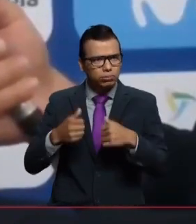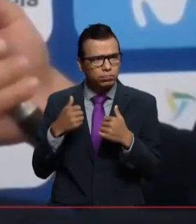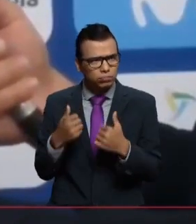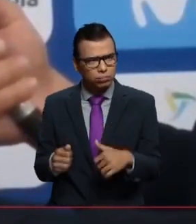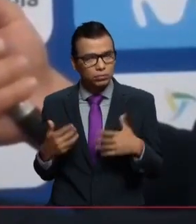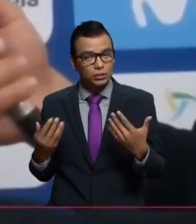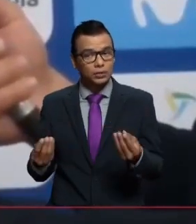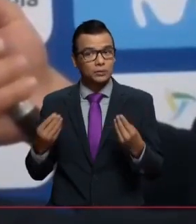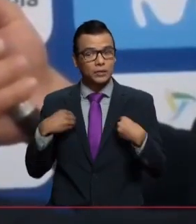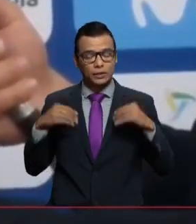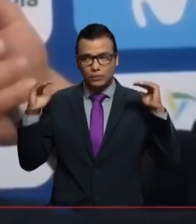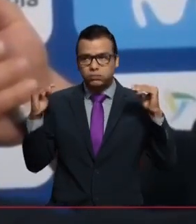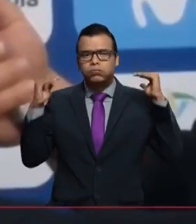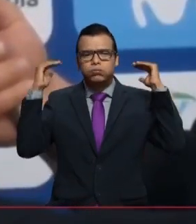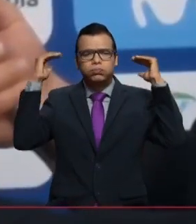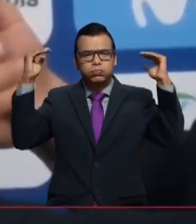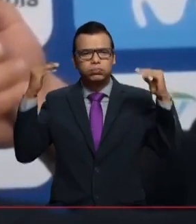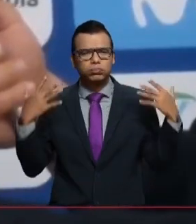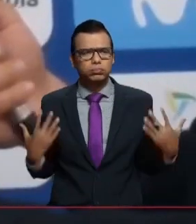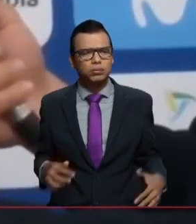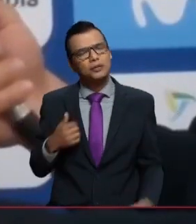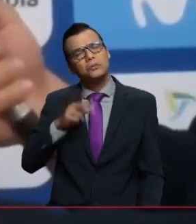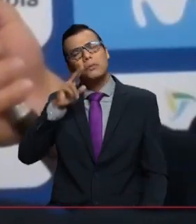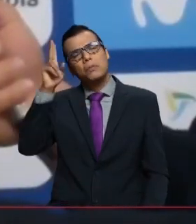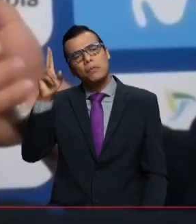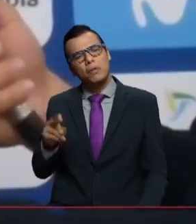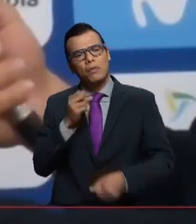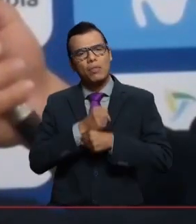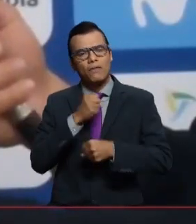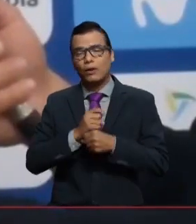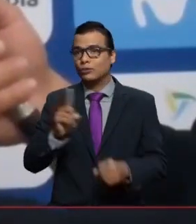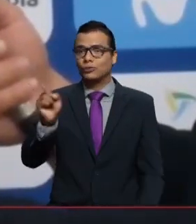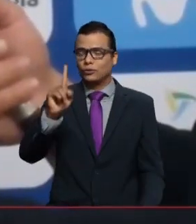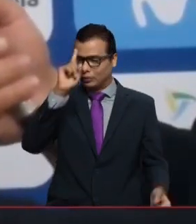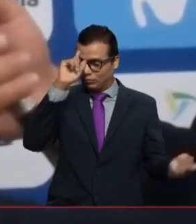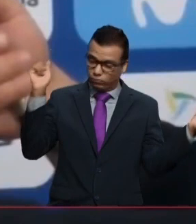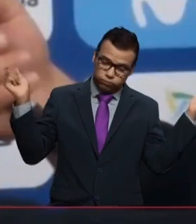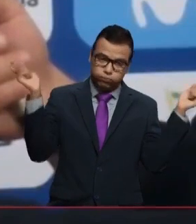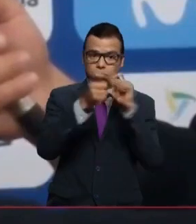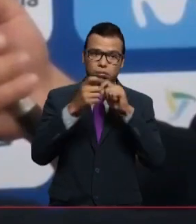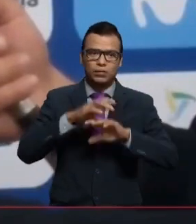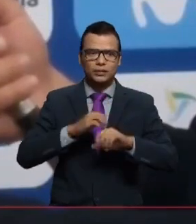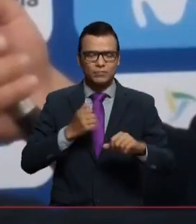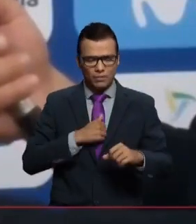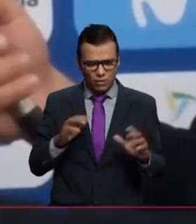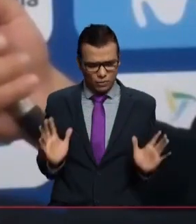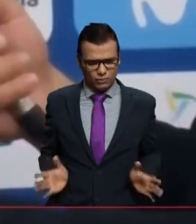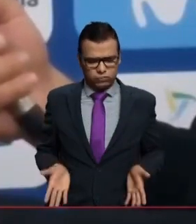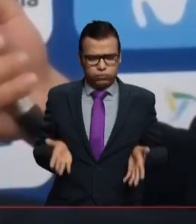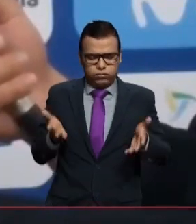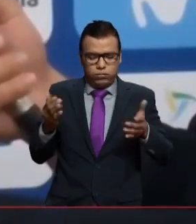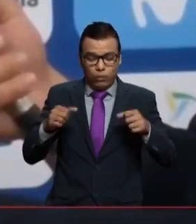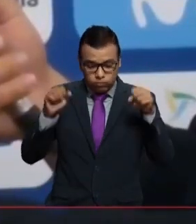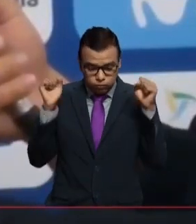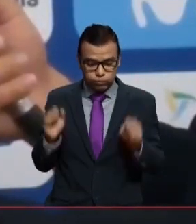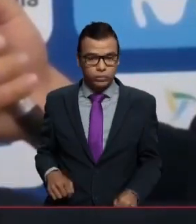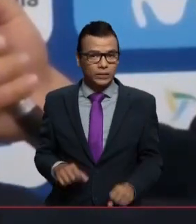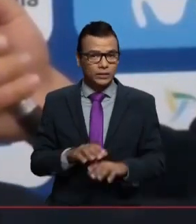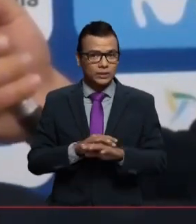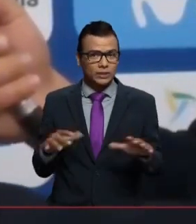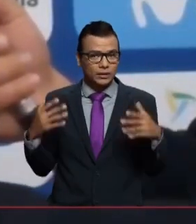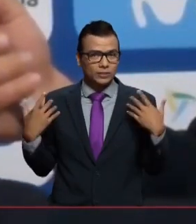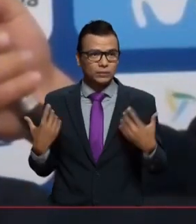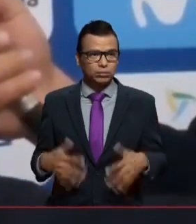otro nivel, que nos saca de la zona de confort y nos ayuda a potencializarnos como jugadoras y como personas. Y pues